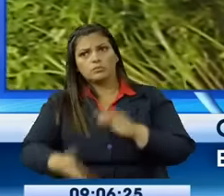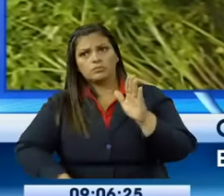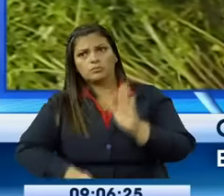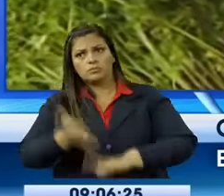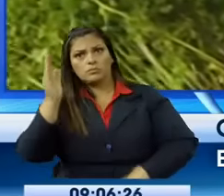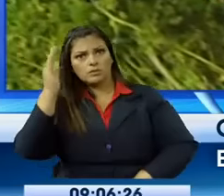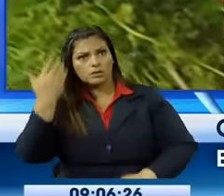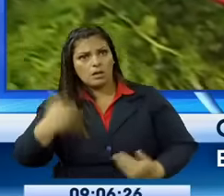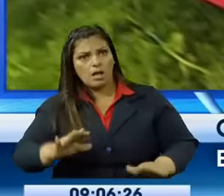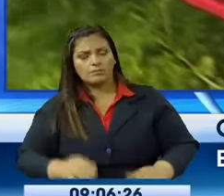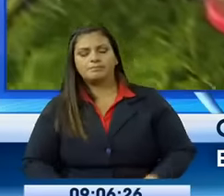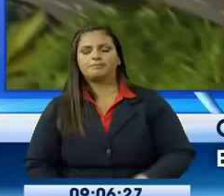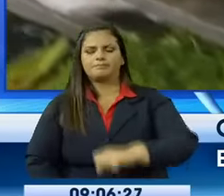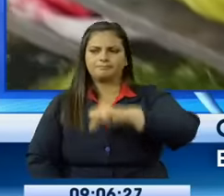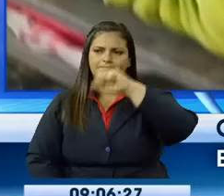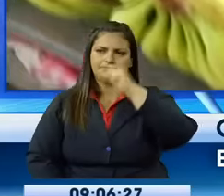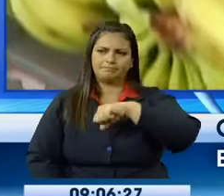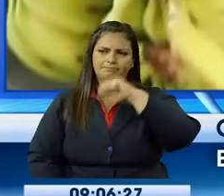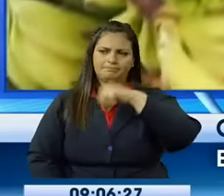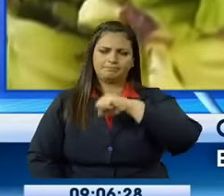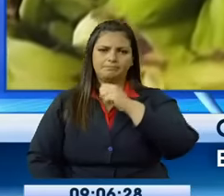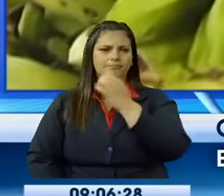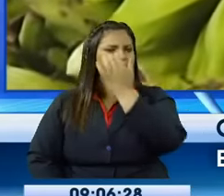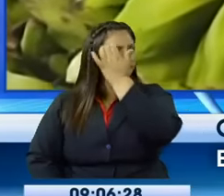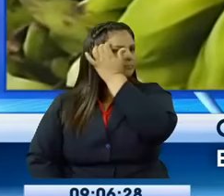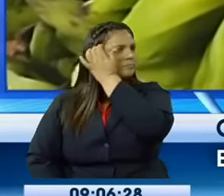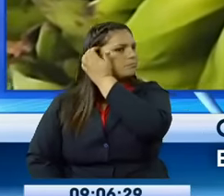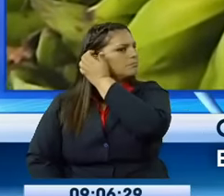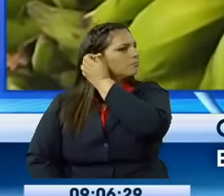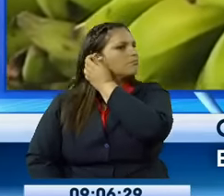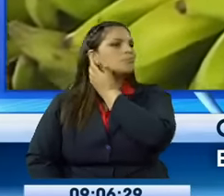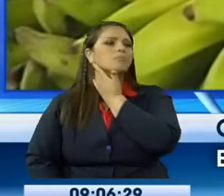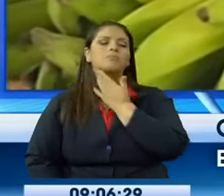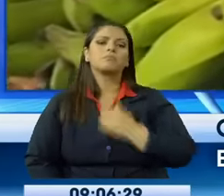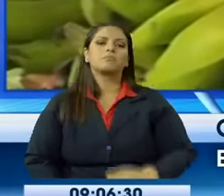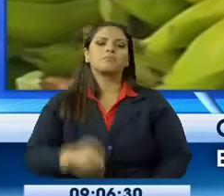a otro punto para hacer allá su control. Vamos. ¿Y el comportamiento en general del vendedor, Enrique,